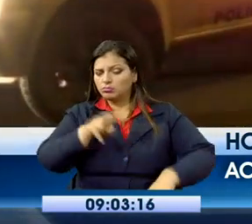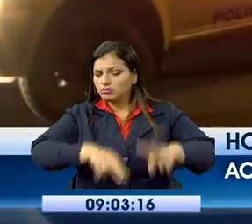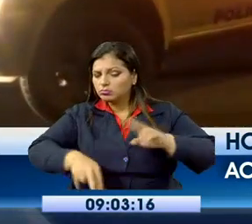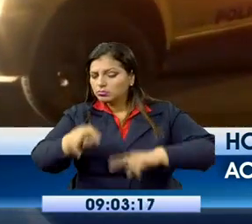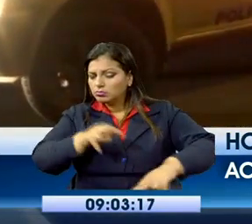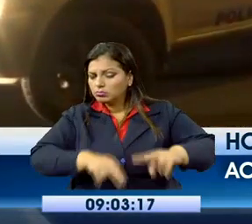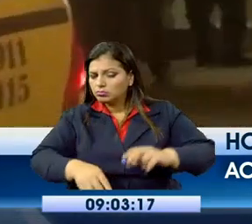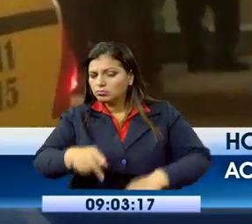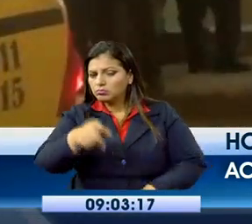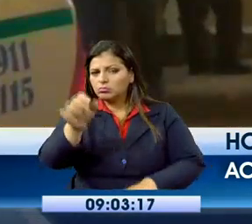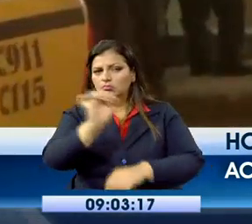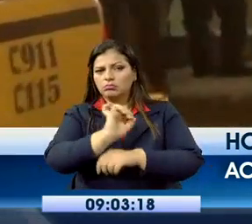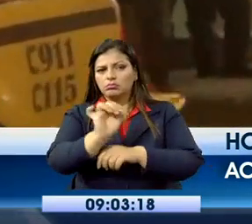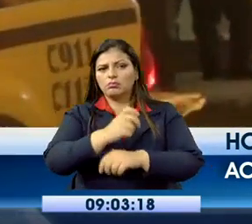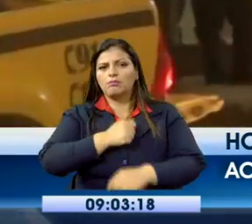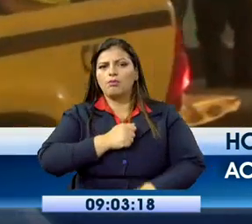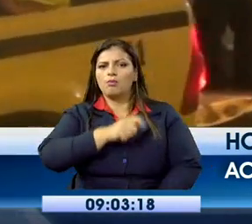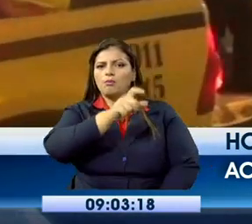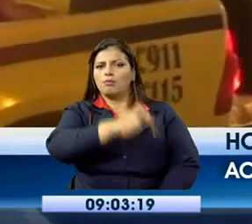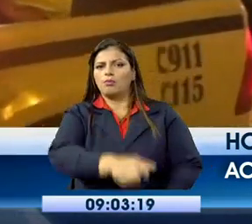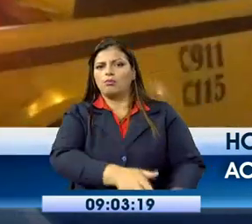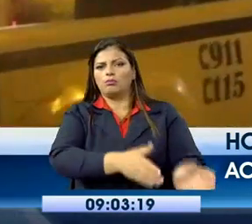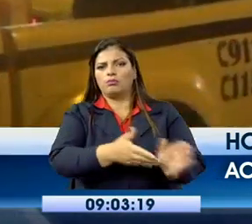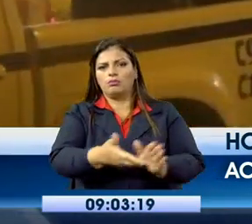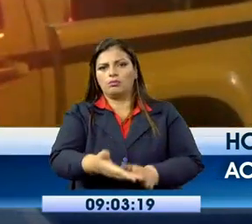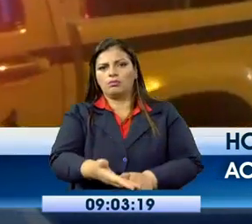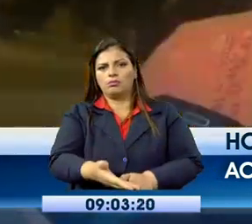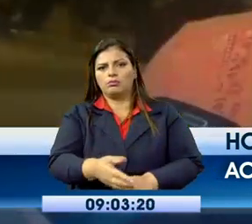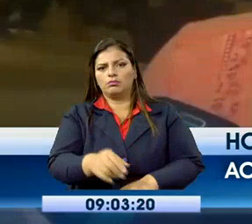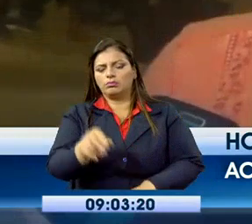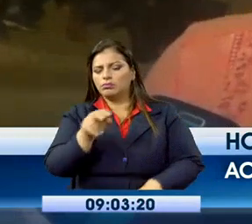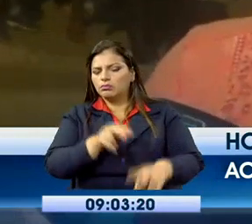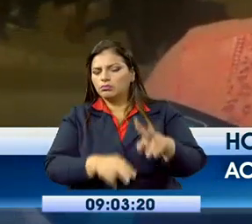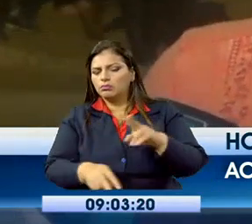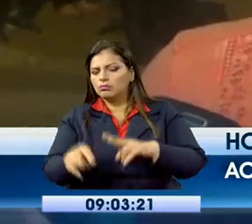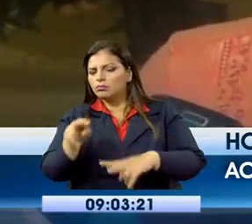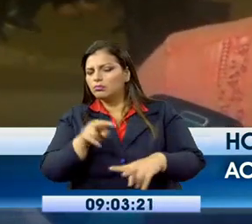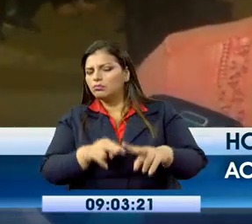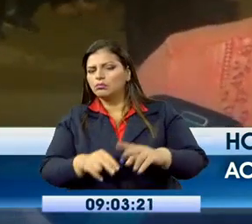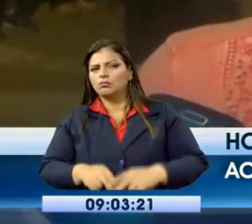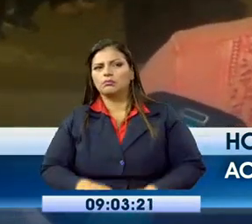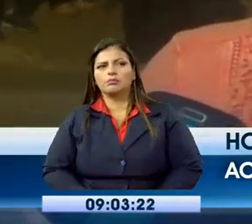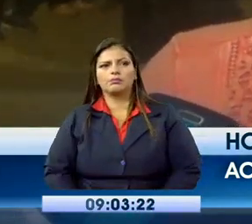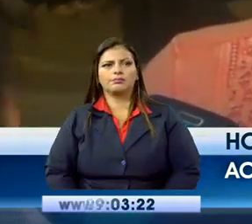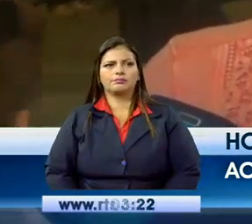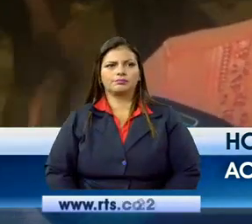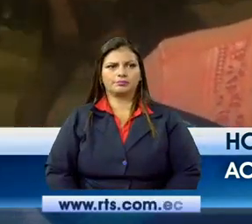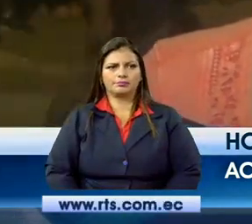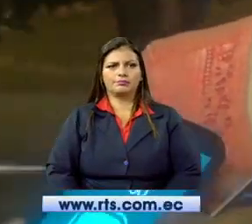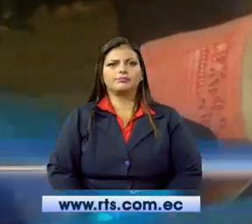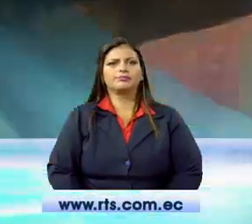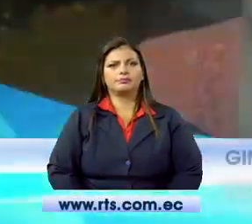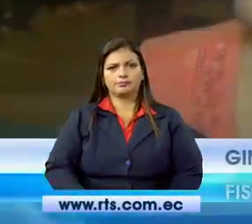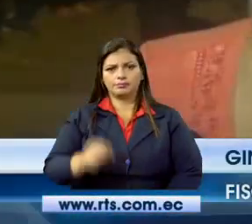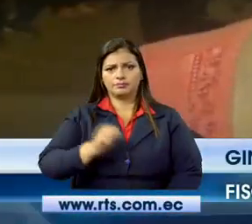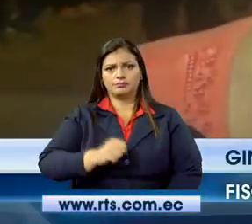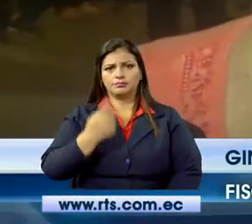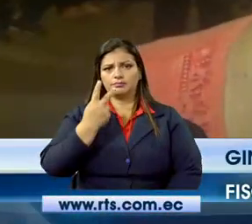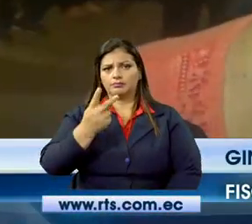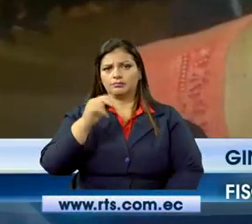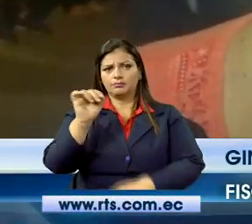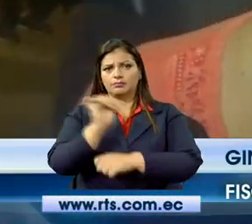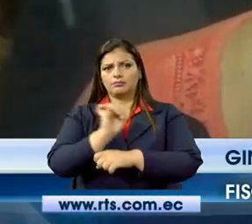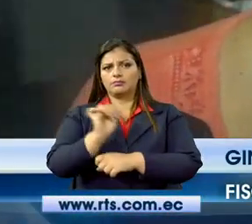la víctima. Estaba estacionado a pocos metros del lugar donde fue asesinado. El vehículo justo que está aquí, él andaba en este vehículo, sí, y